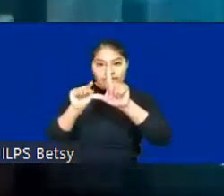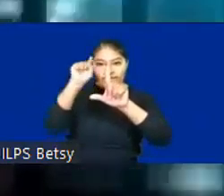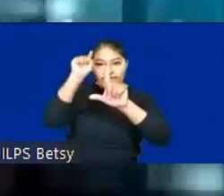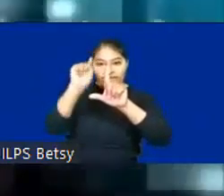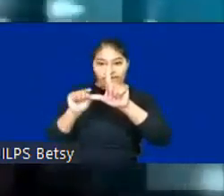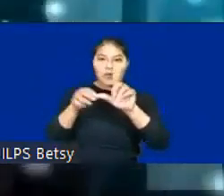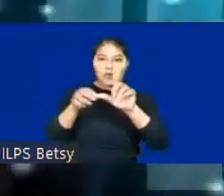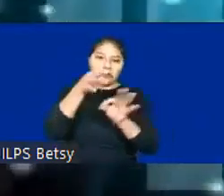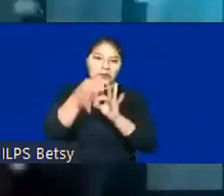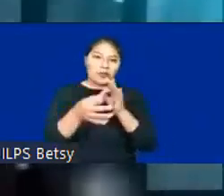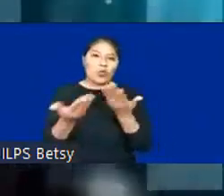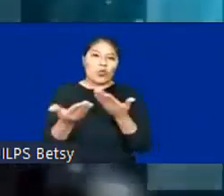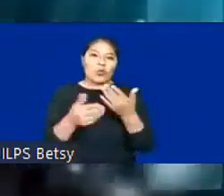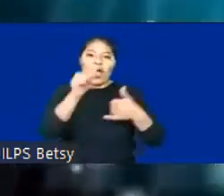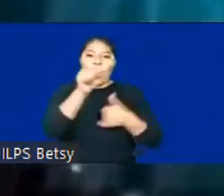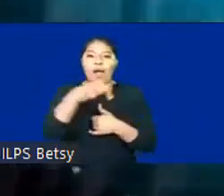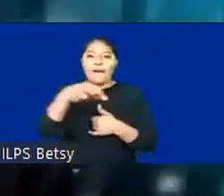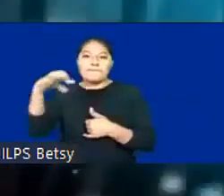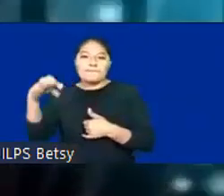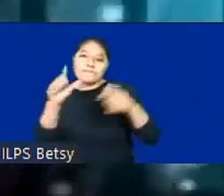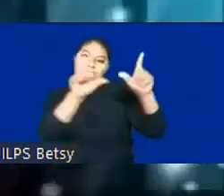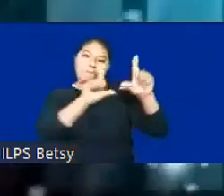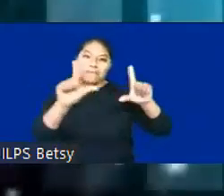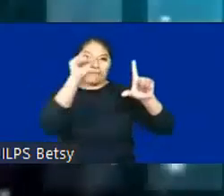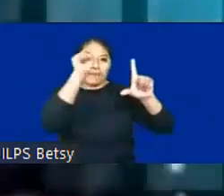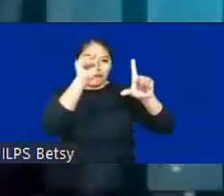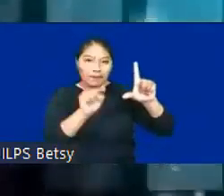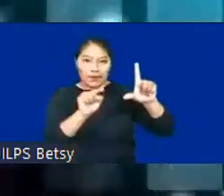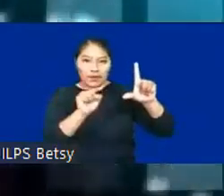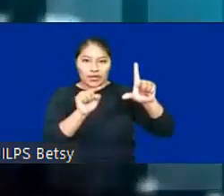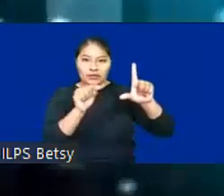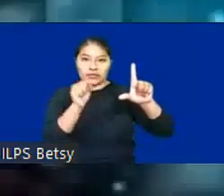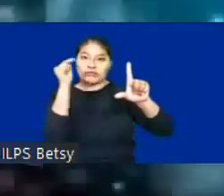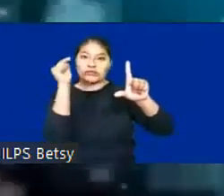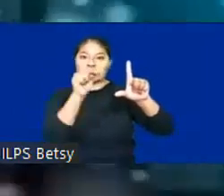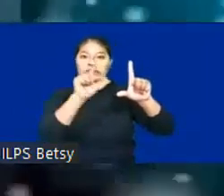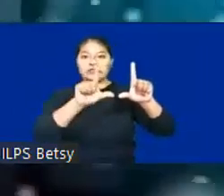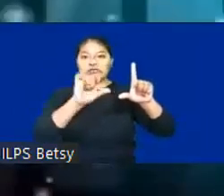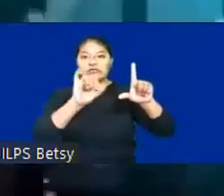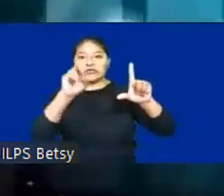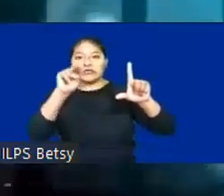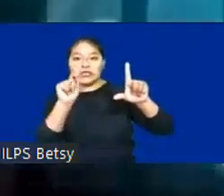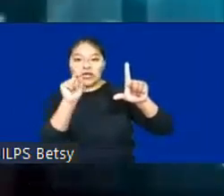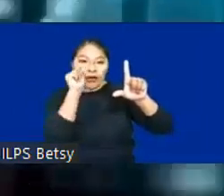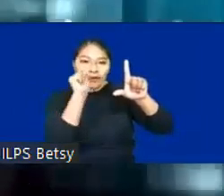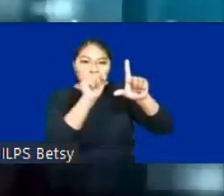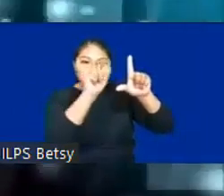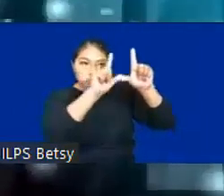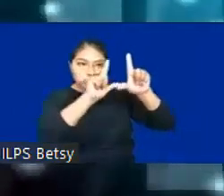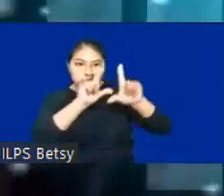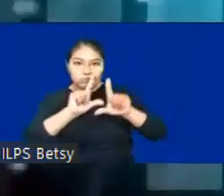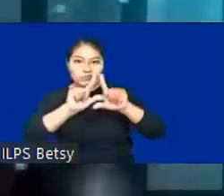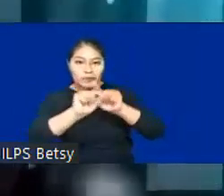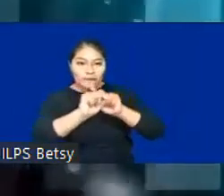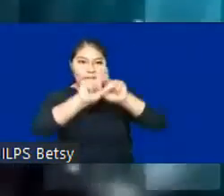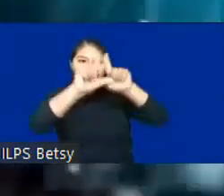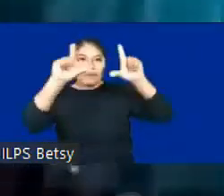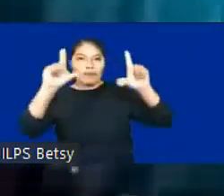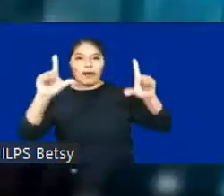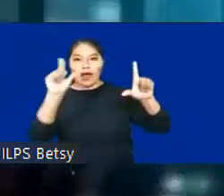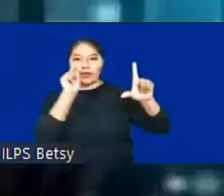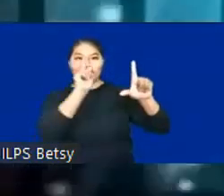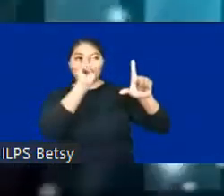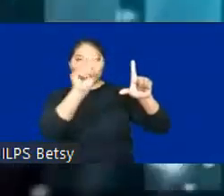enlace que lleva a un portal, una página de servicios en línea, desde la cual podemos acceder a los diferentes